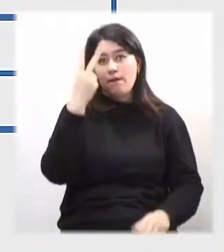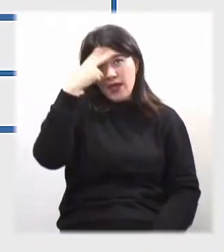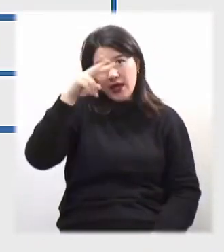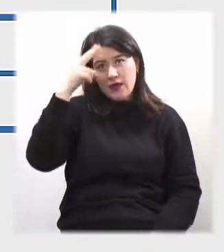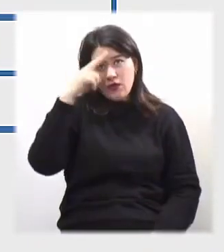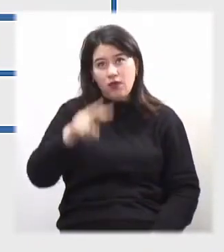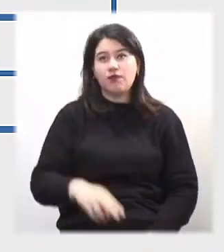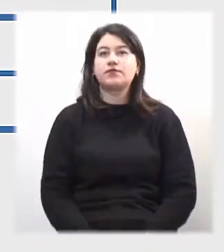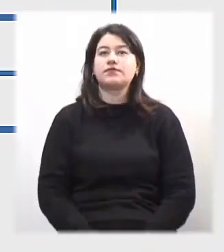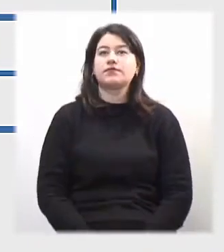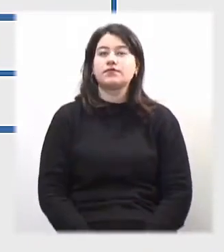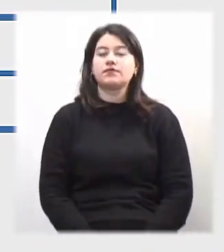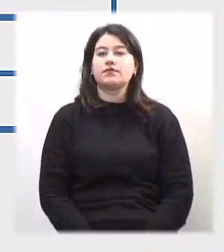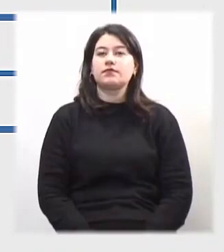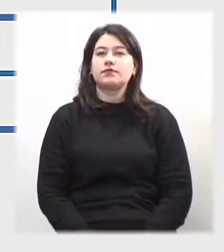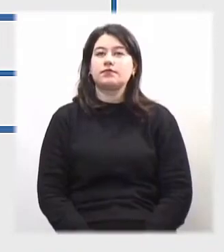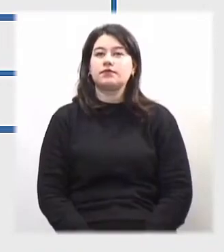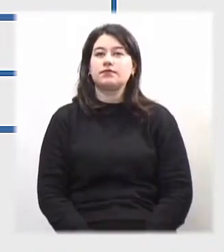México